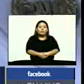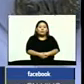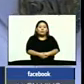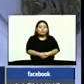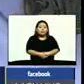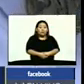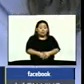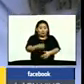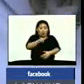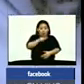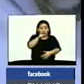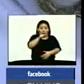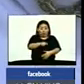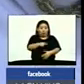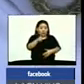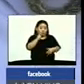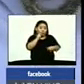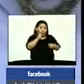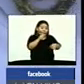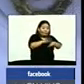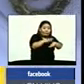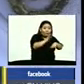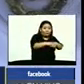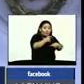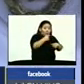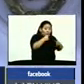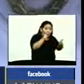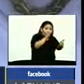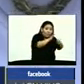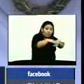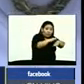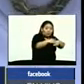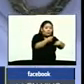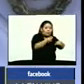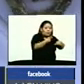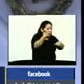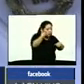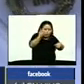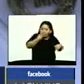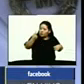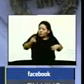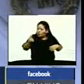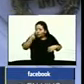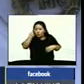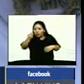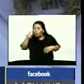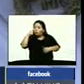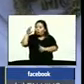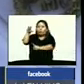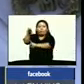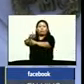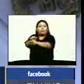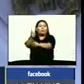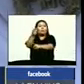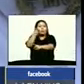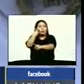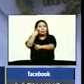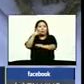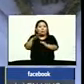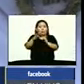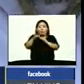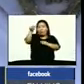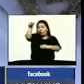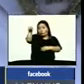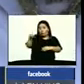Pone la denuncia ante el personal policial. Nos damos la tarea de la búsqueda y lo pudimos ubicar al interior de un